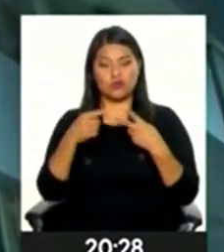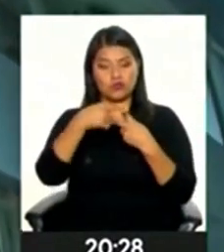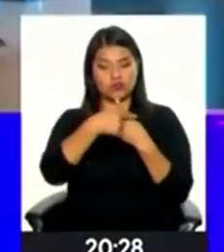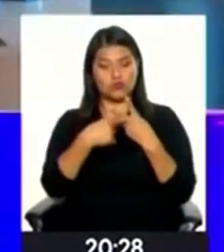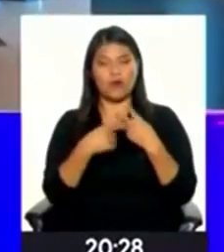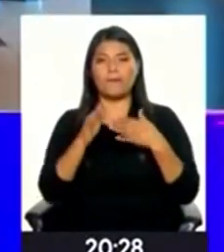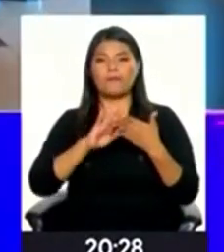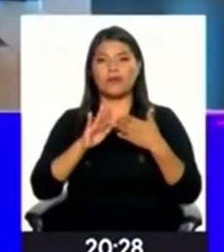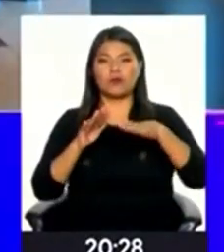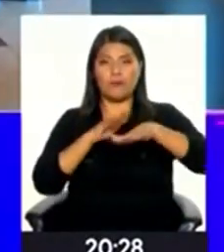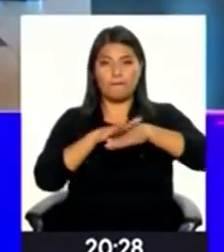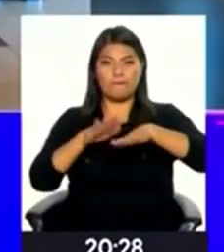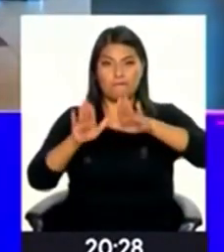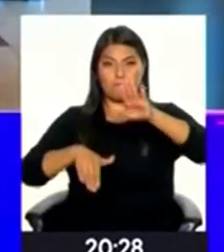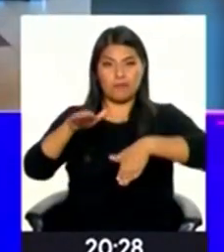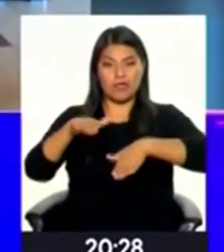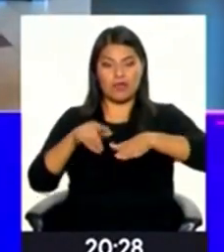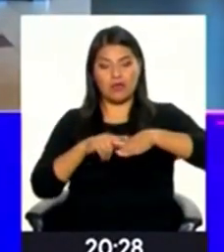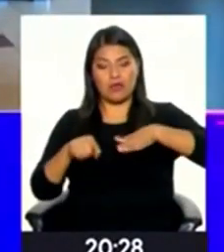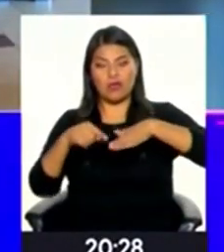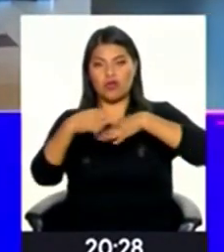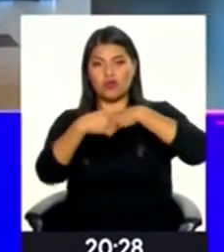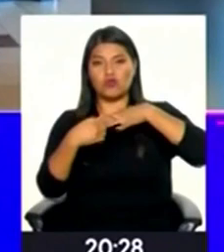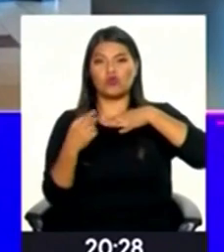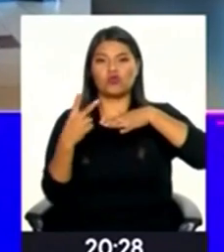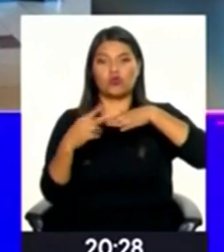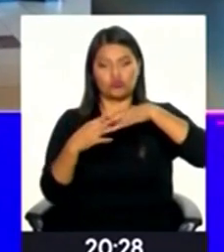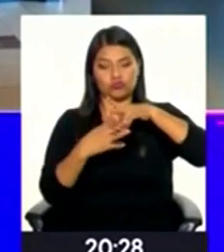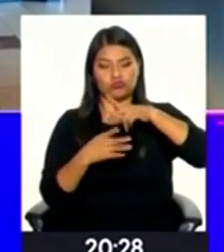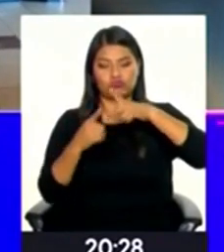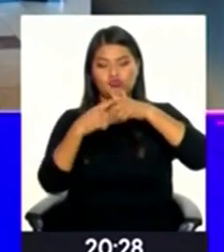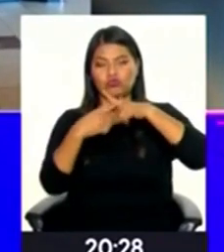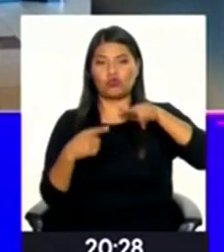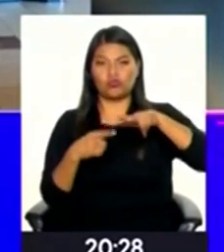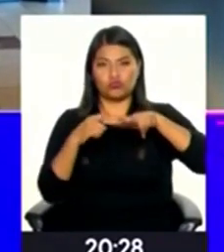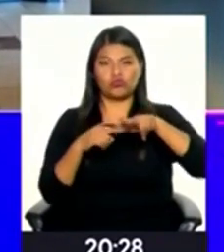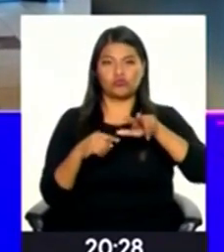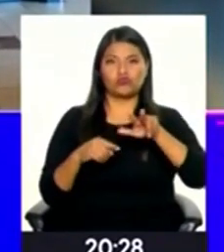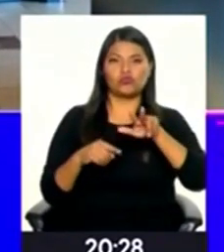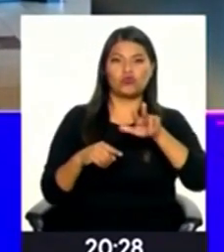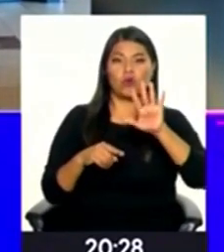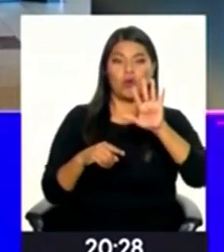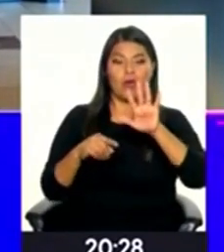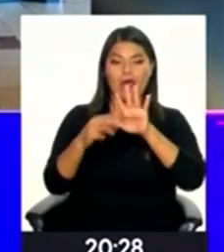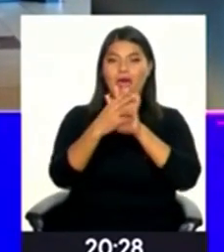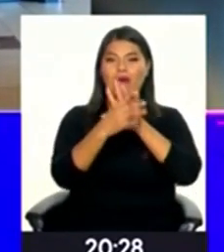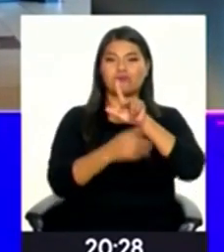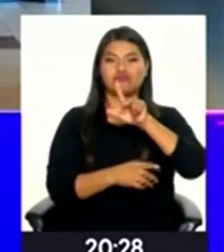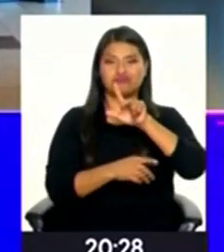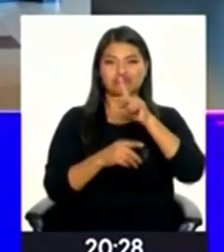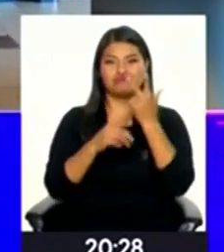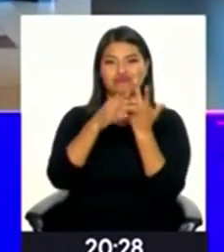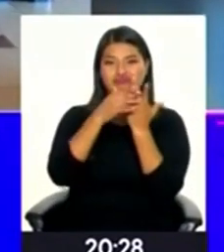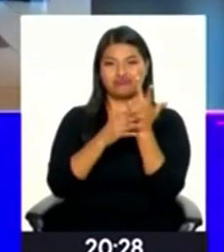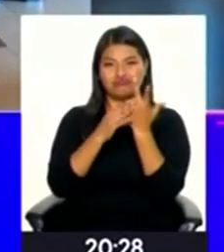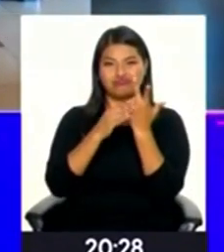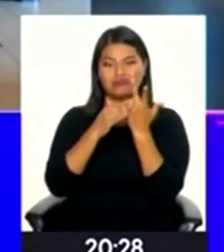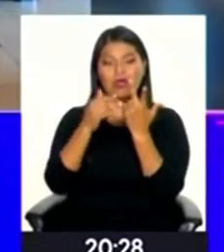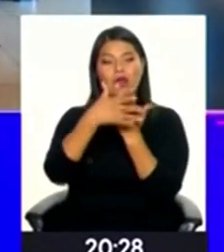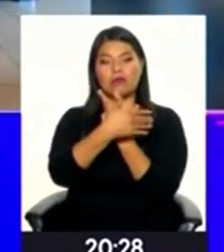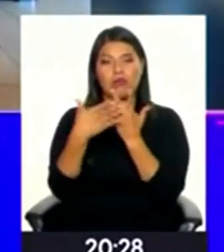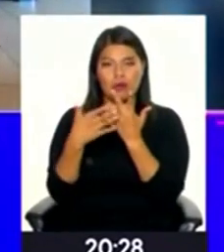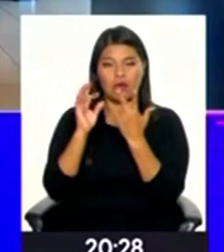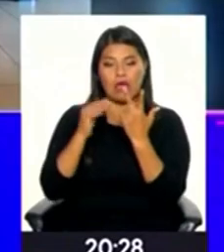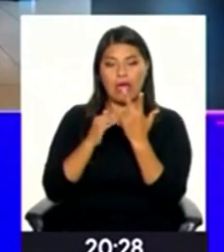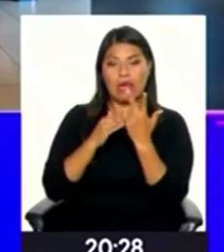de su pie. Él ya salió de sala de operaciones y se encuentra en una habitación junto con su madre